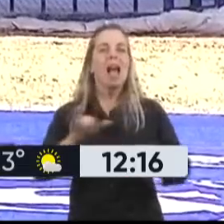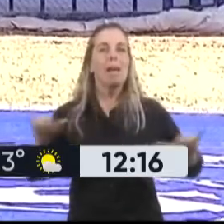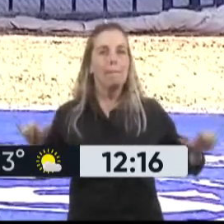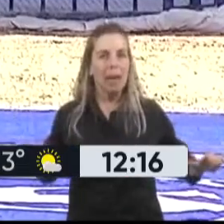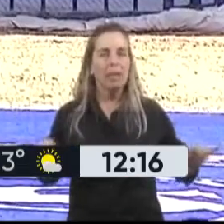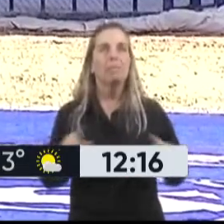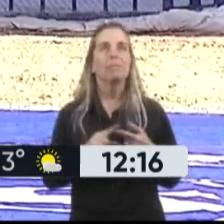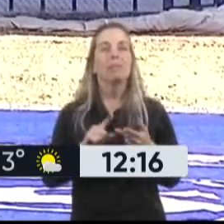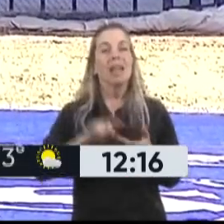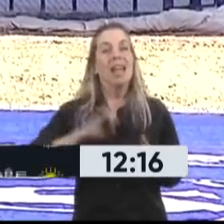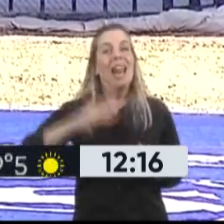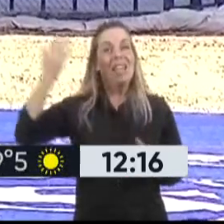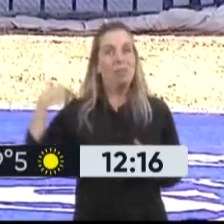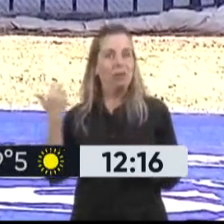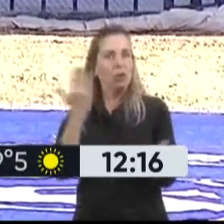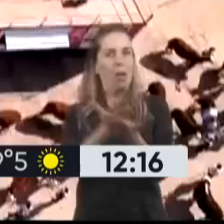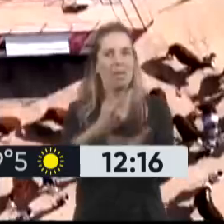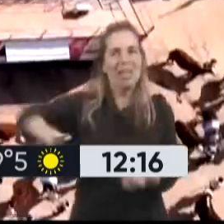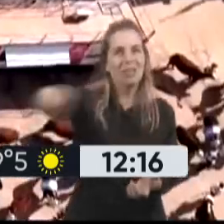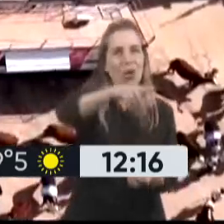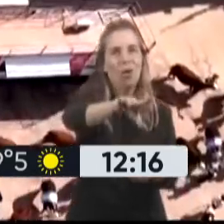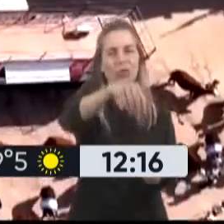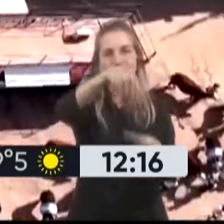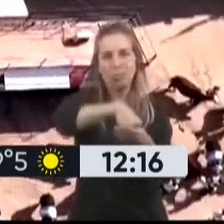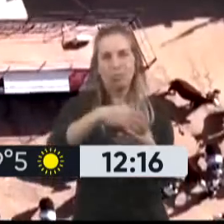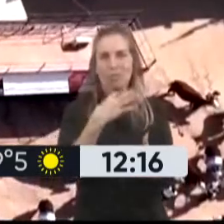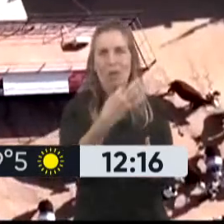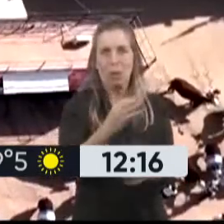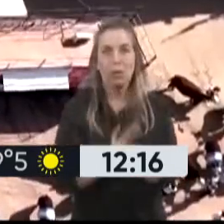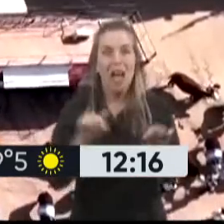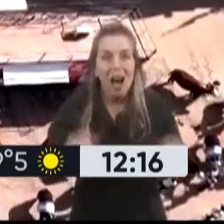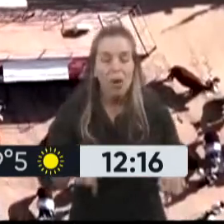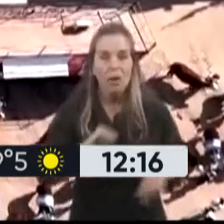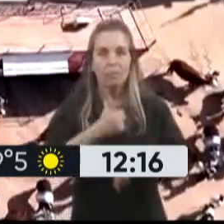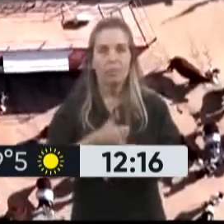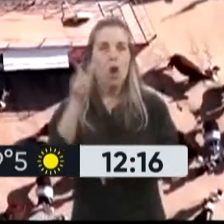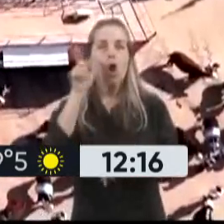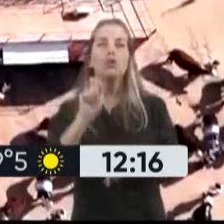año pasado cuando les pedí el voto y ahora a 8 meses de haber asumido el gobierno.